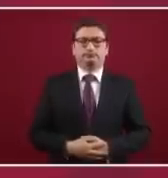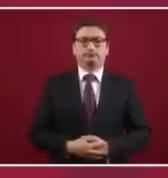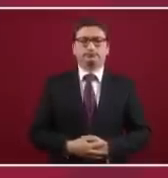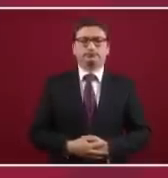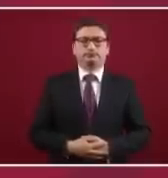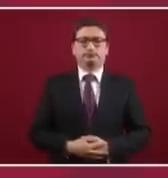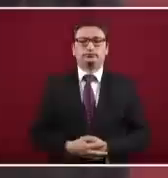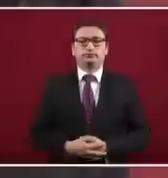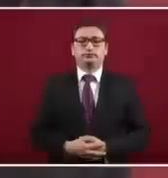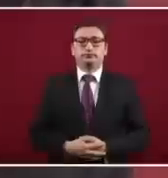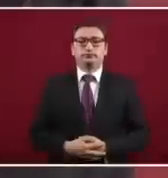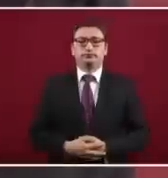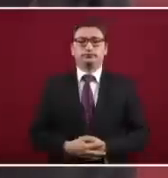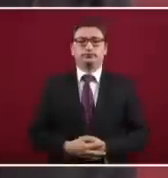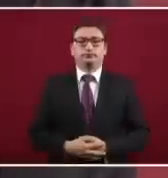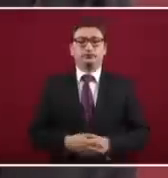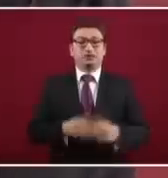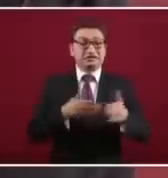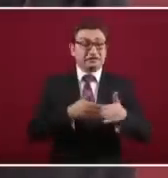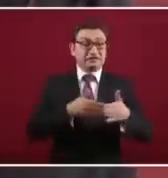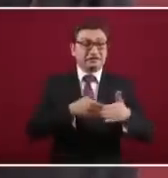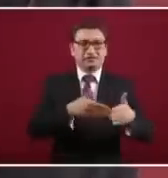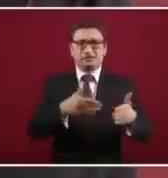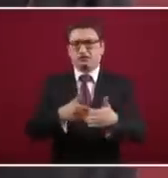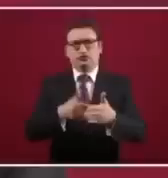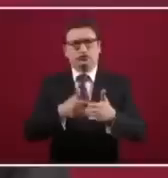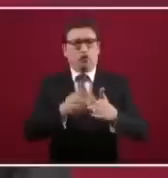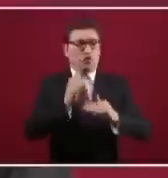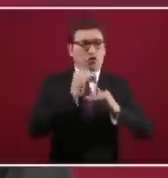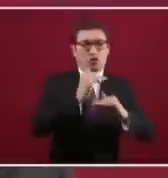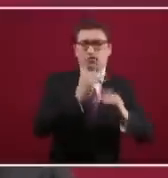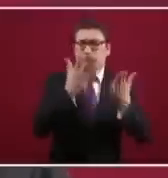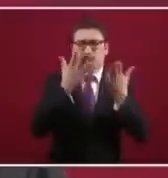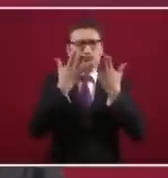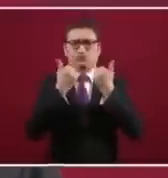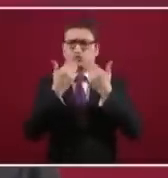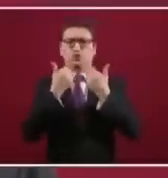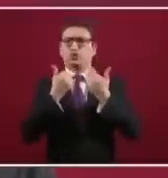ningún límite, ningún obstáculo, nada que impida